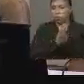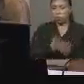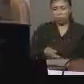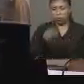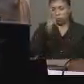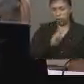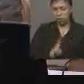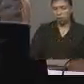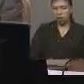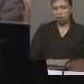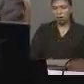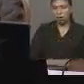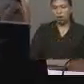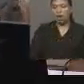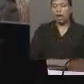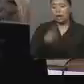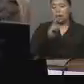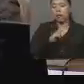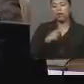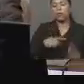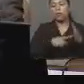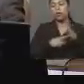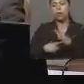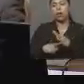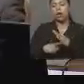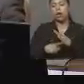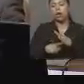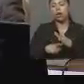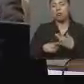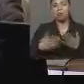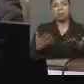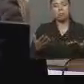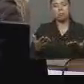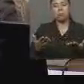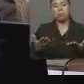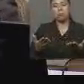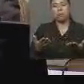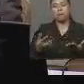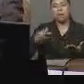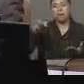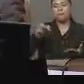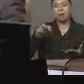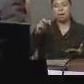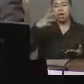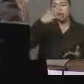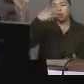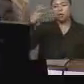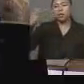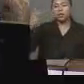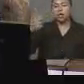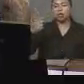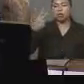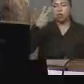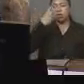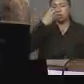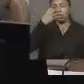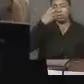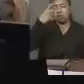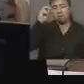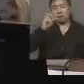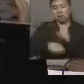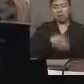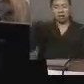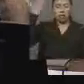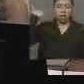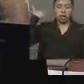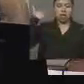igual. Sería discriminatorio, por supuesto, el plan P900 del Ministerio de Educación de hace 20 años atrás,